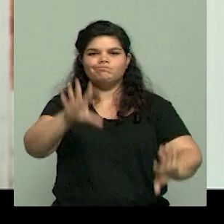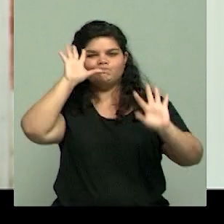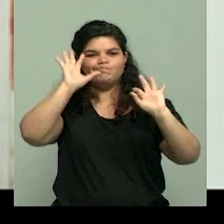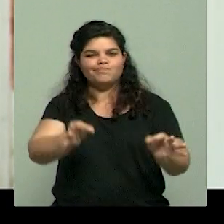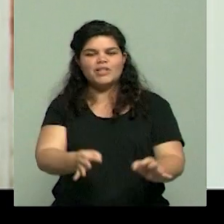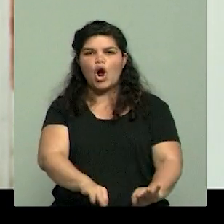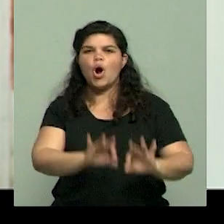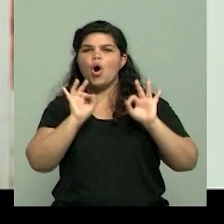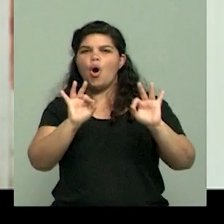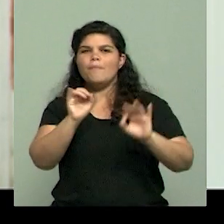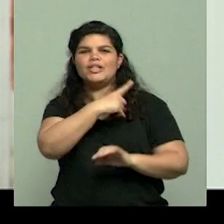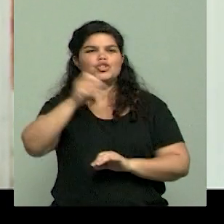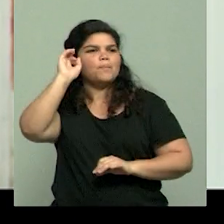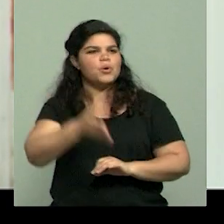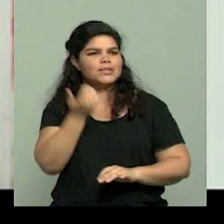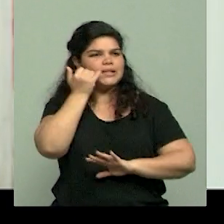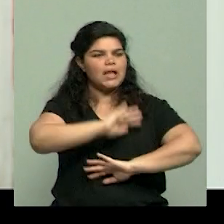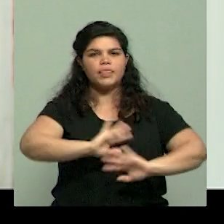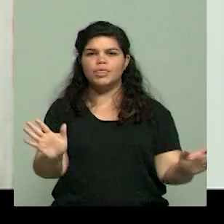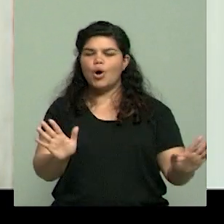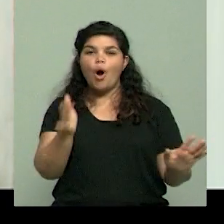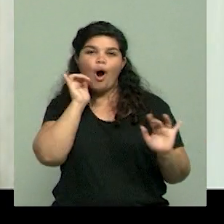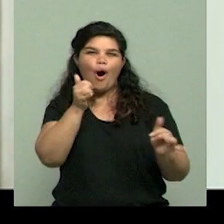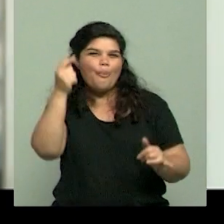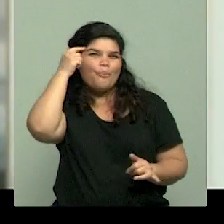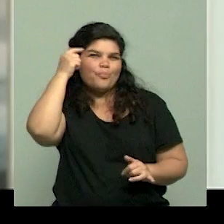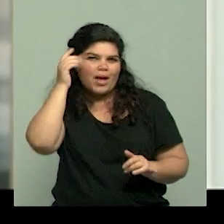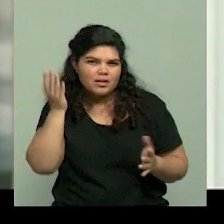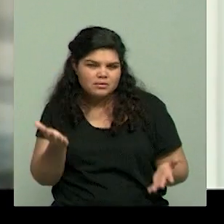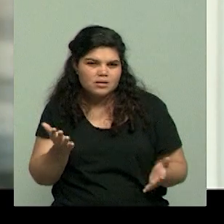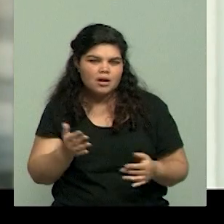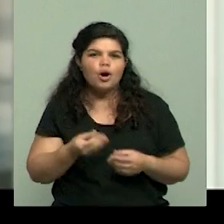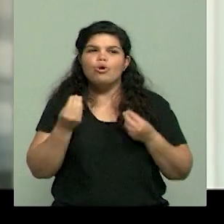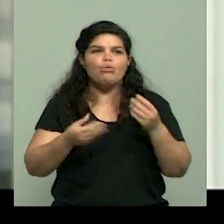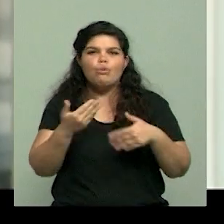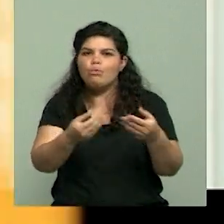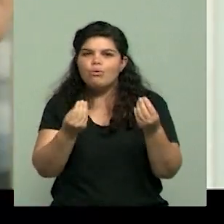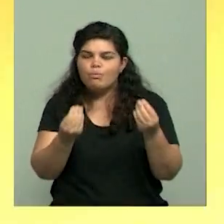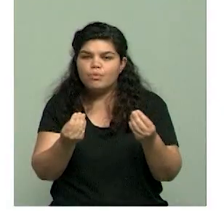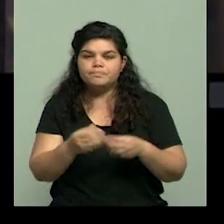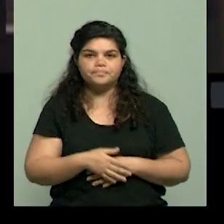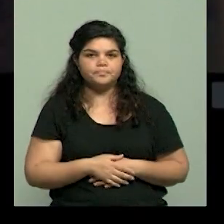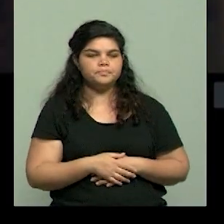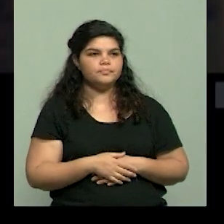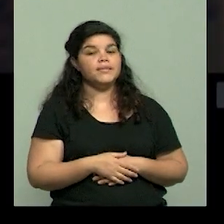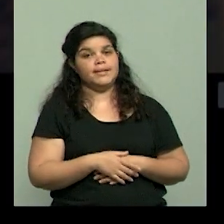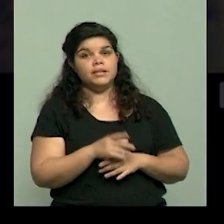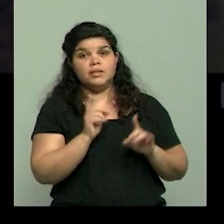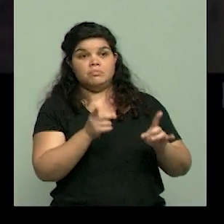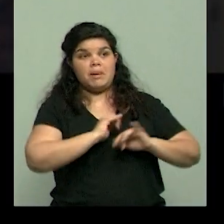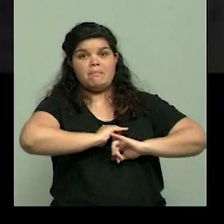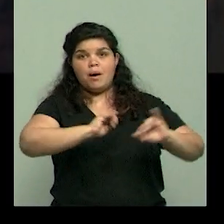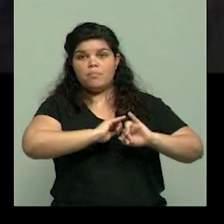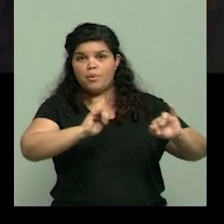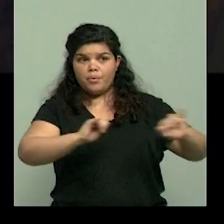caso? Y la influencia es muy grande. De hecho, las redes sociales marcan una tendencia importante en el desarrollo de